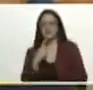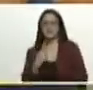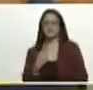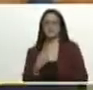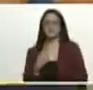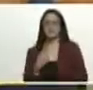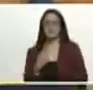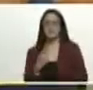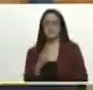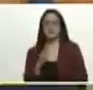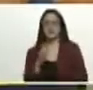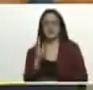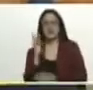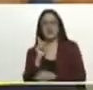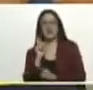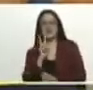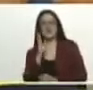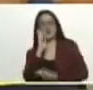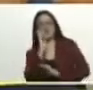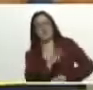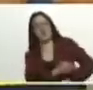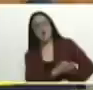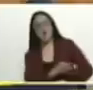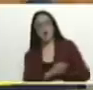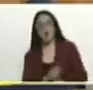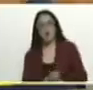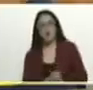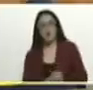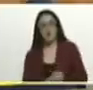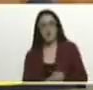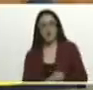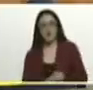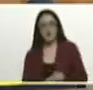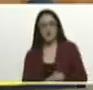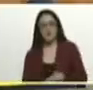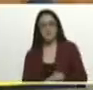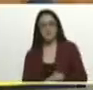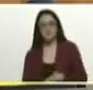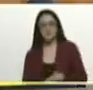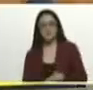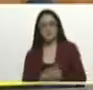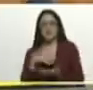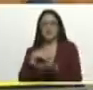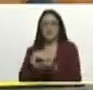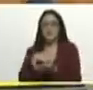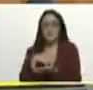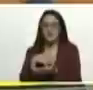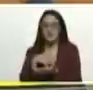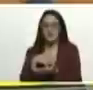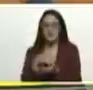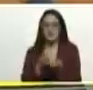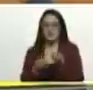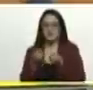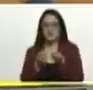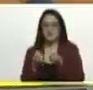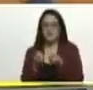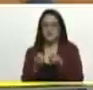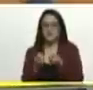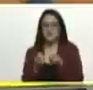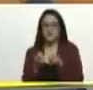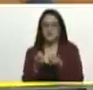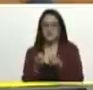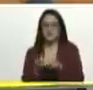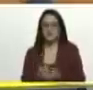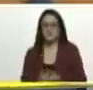y casi que nos condenan a el ostracismo, a la debilidad financiera, económica,